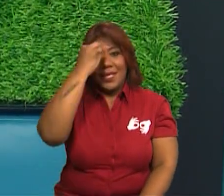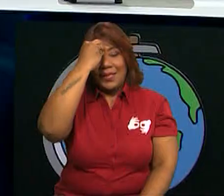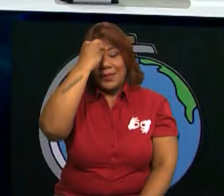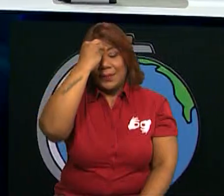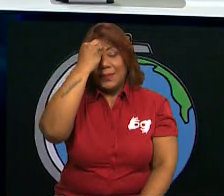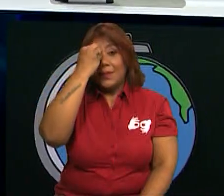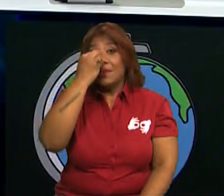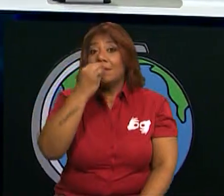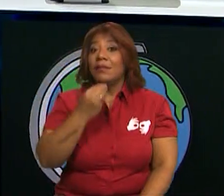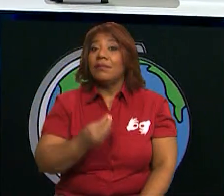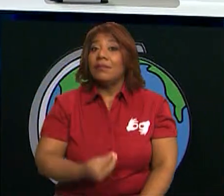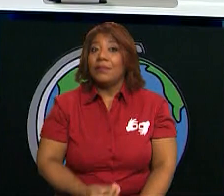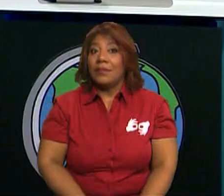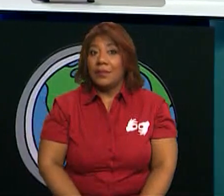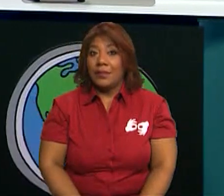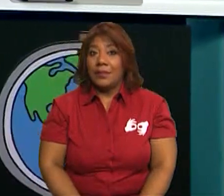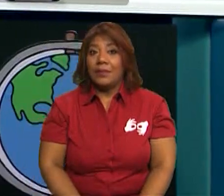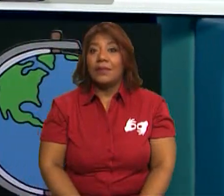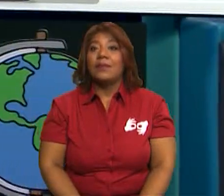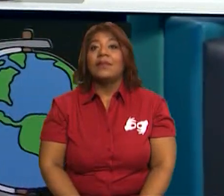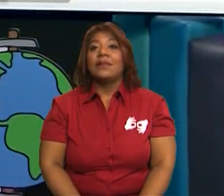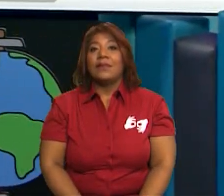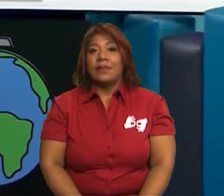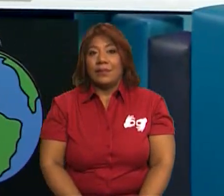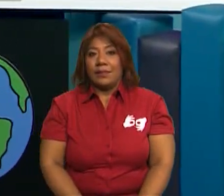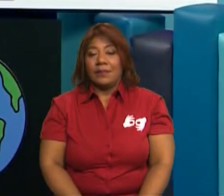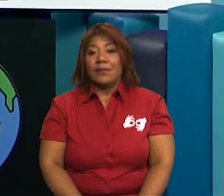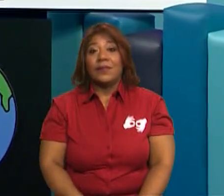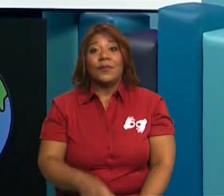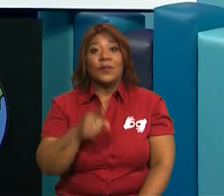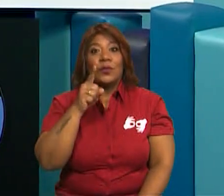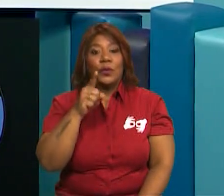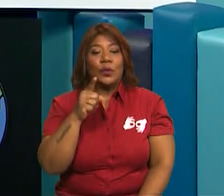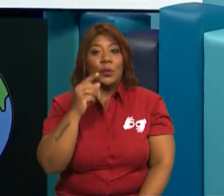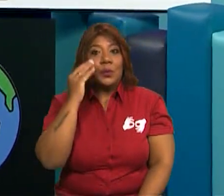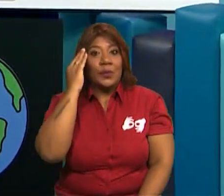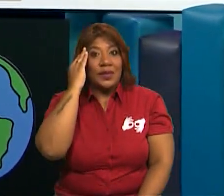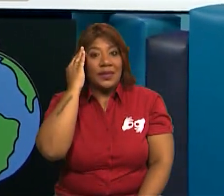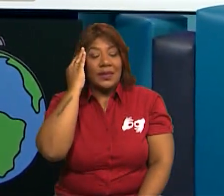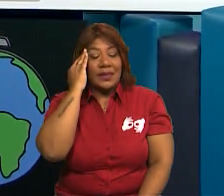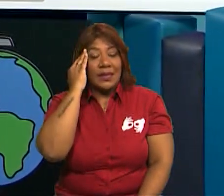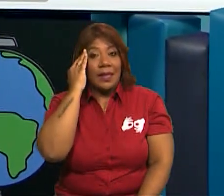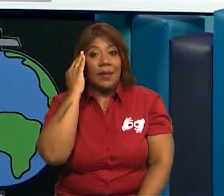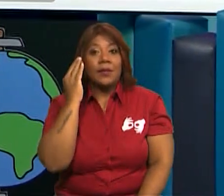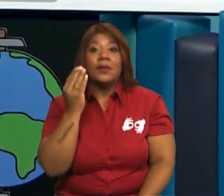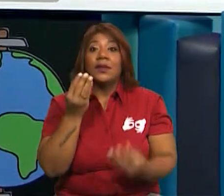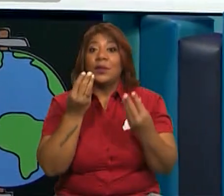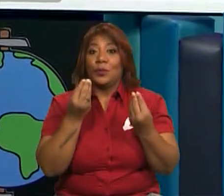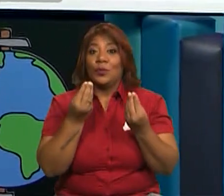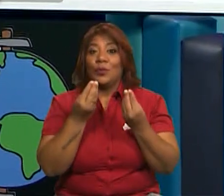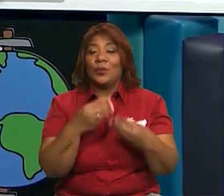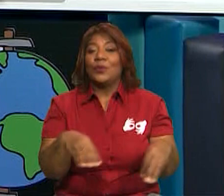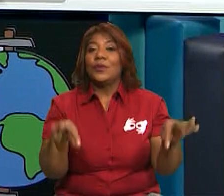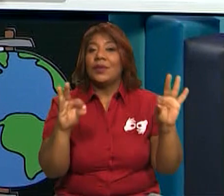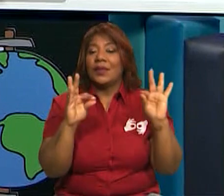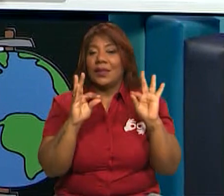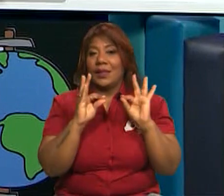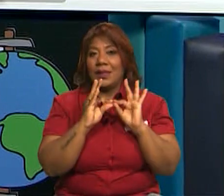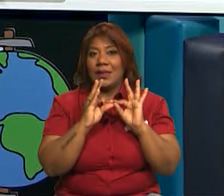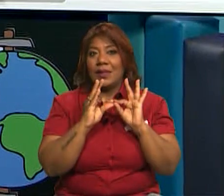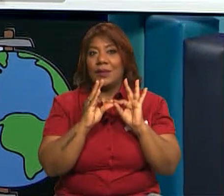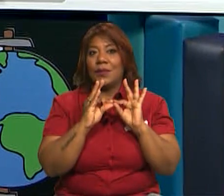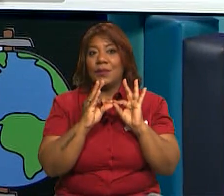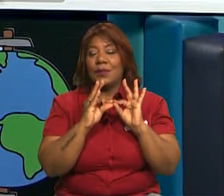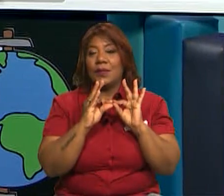que aprendió, lo que adquirió o lo que ya sabe. Entonces, es muy importante para poder basarse